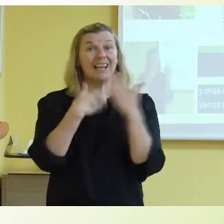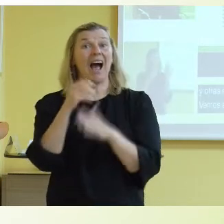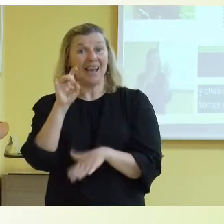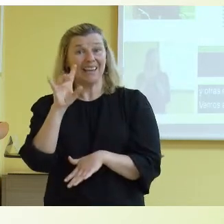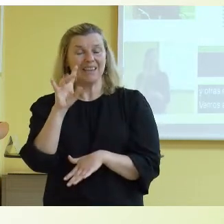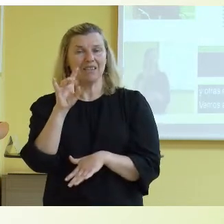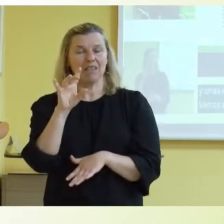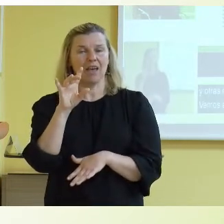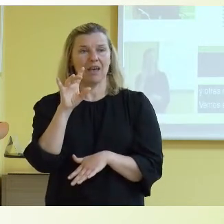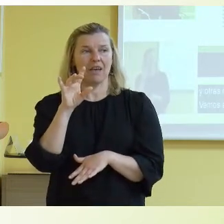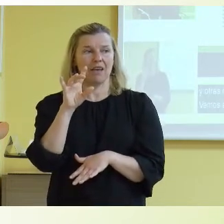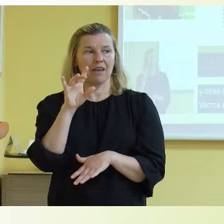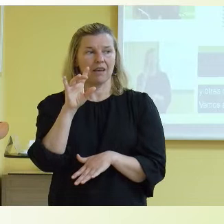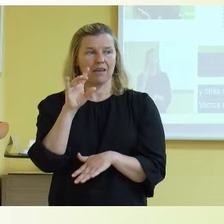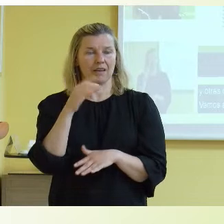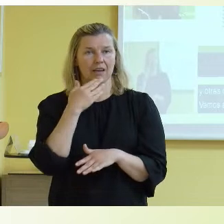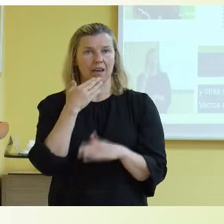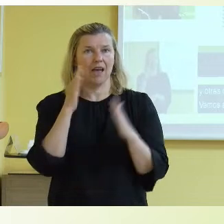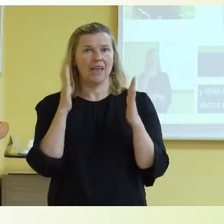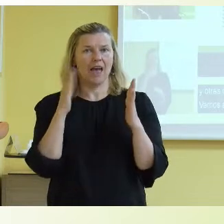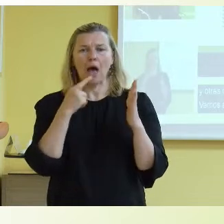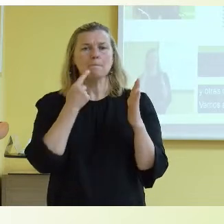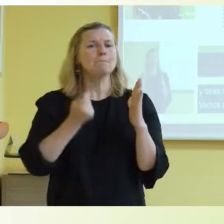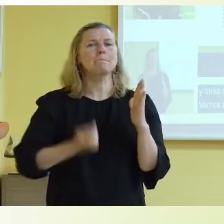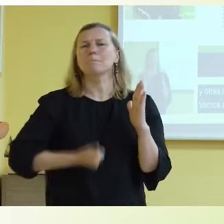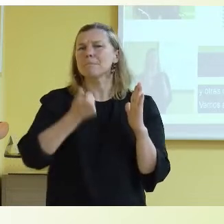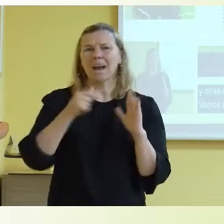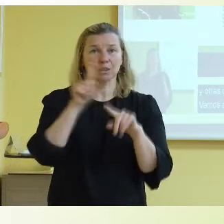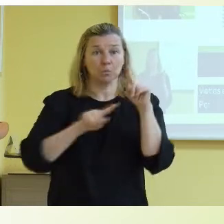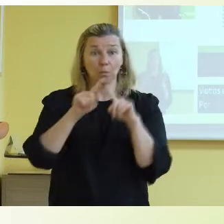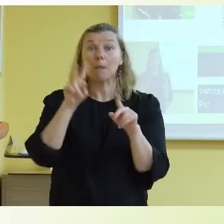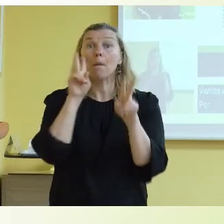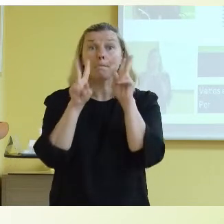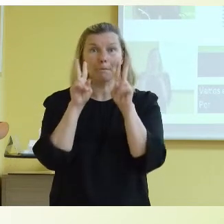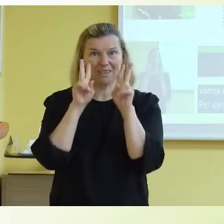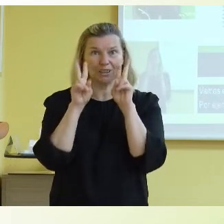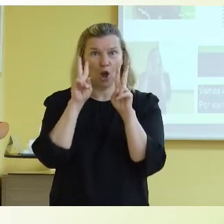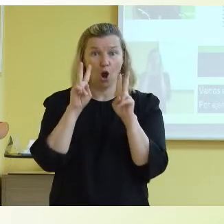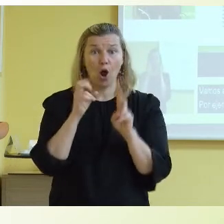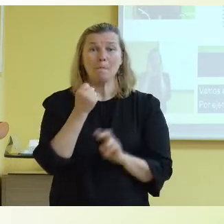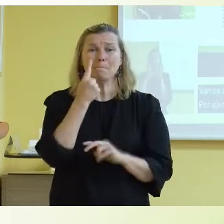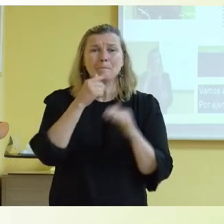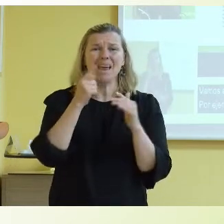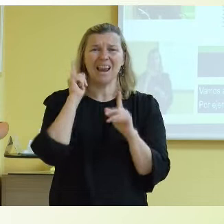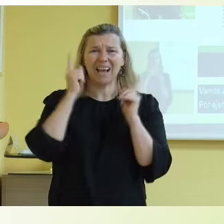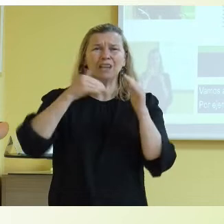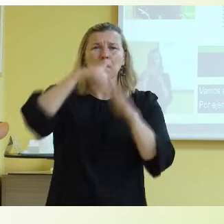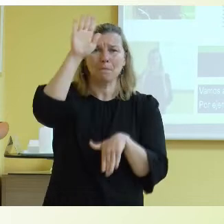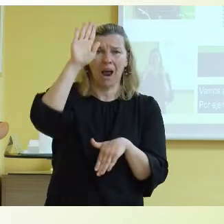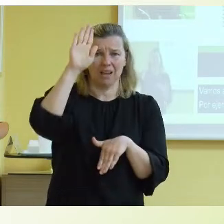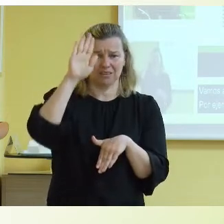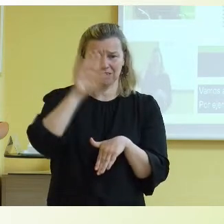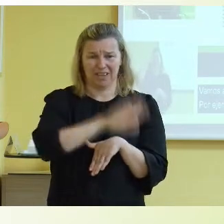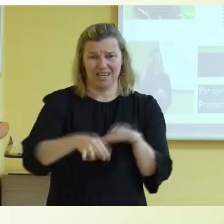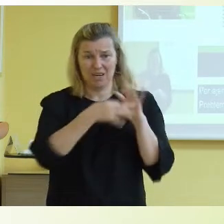establece cuáles son las deficiencias más habituales. O sea, problemas de visión, más de 10.000 casos de niños reconocidos con problemas de